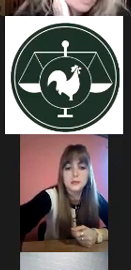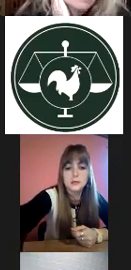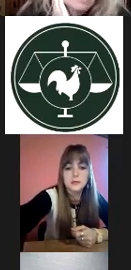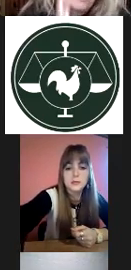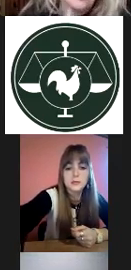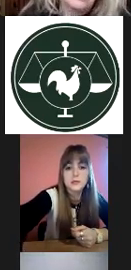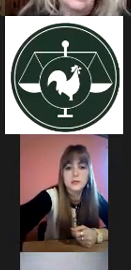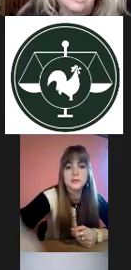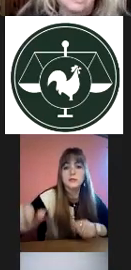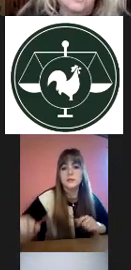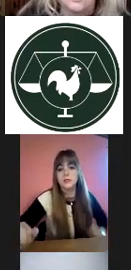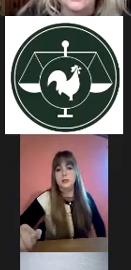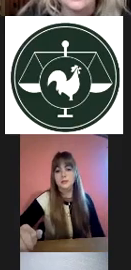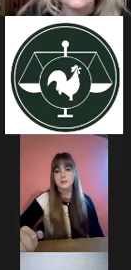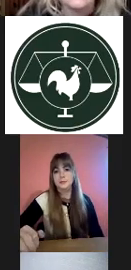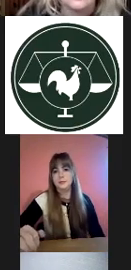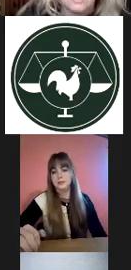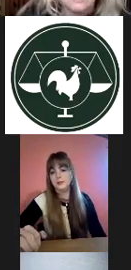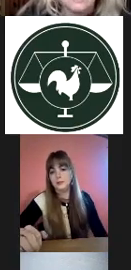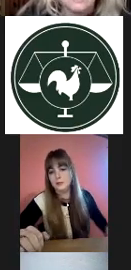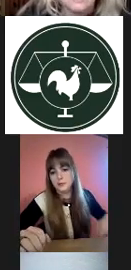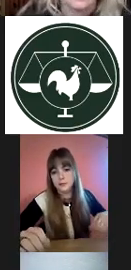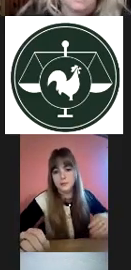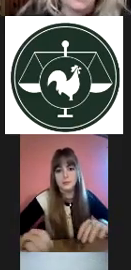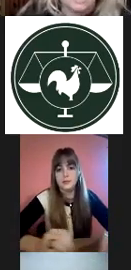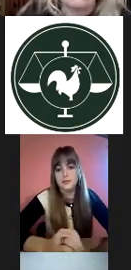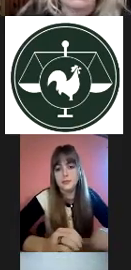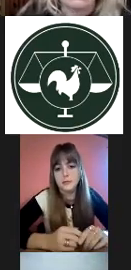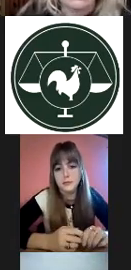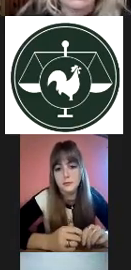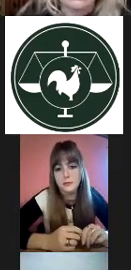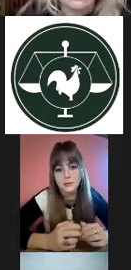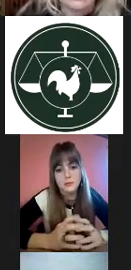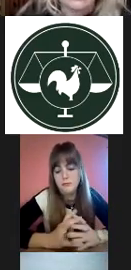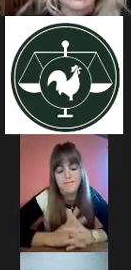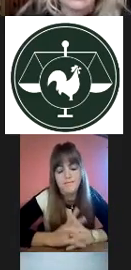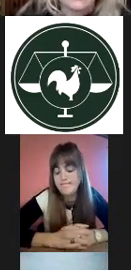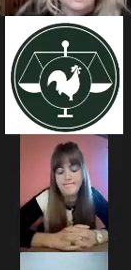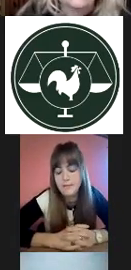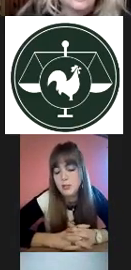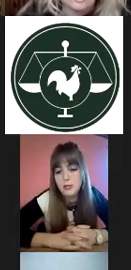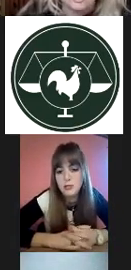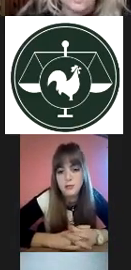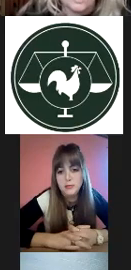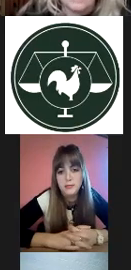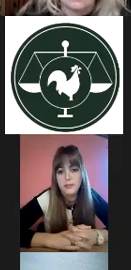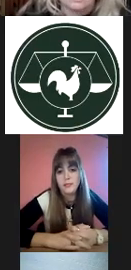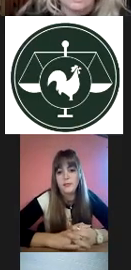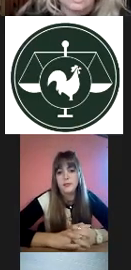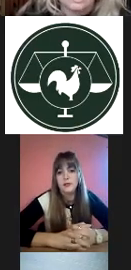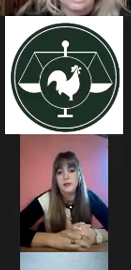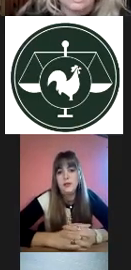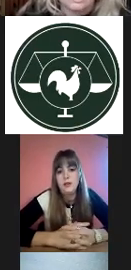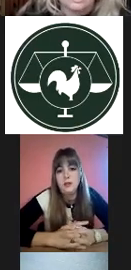una castración son equivalentes, sí, a 3 alfajores Terrabusi? Son 270